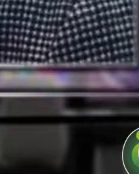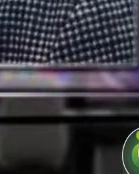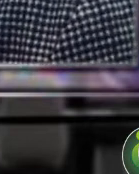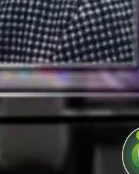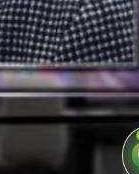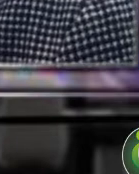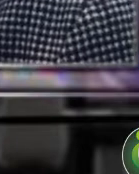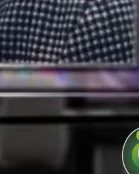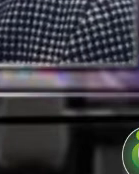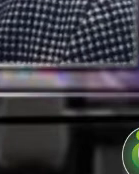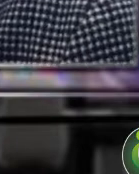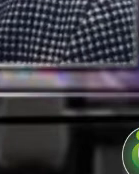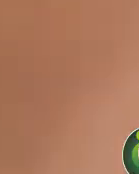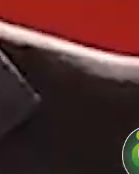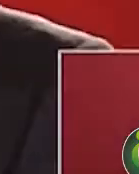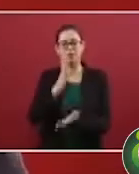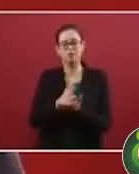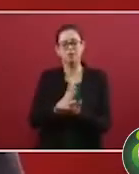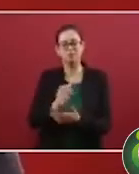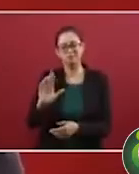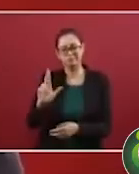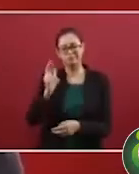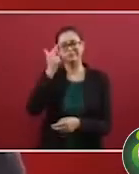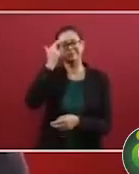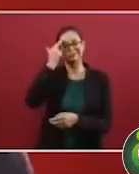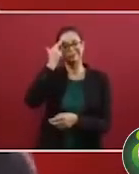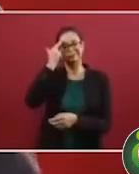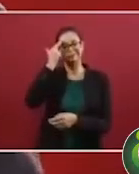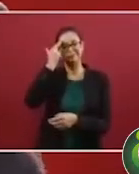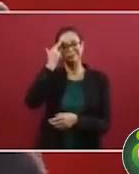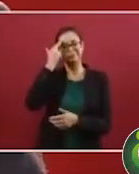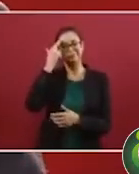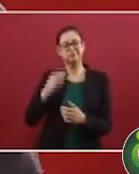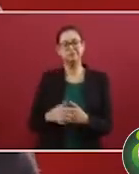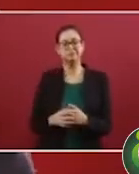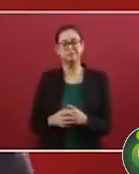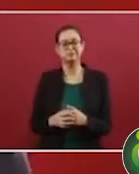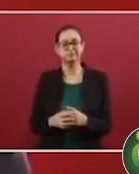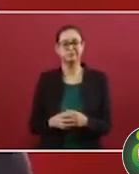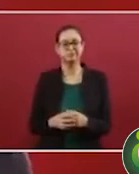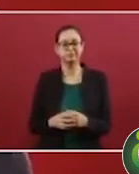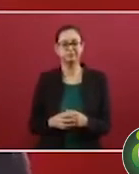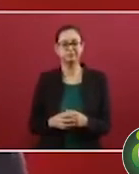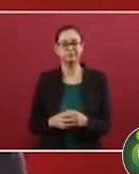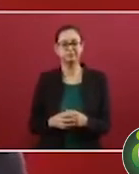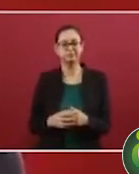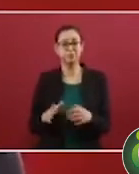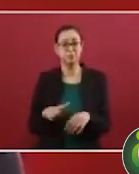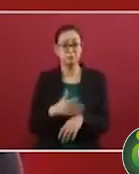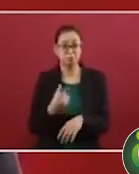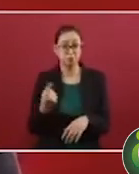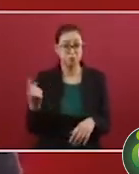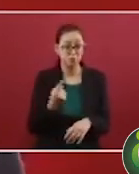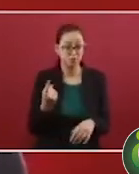es parte de lo que perdió el PAN, recordó el exdirigente de Blanquiazul. Sobre el tema refirió cifras del INEGI, el cual indica